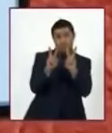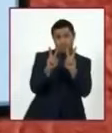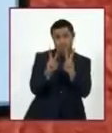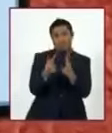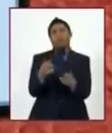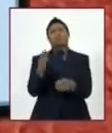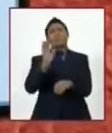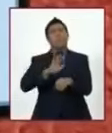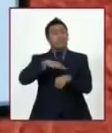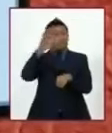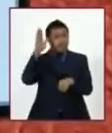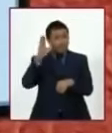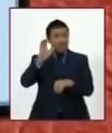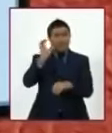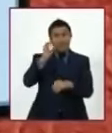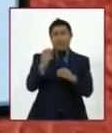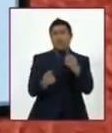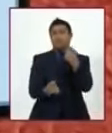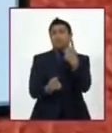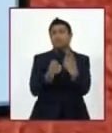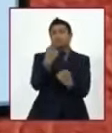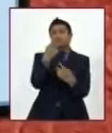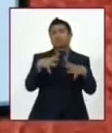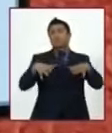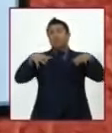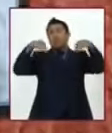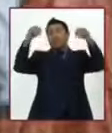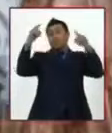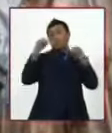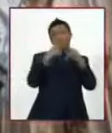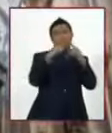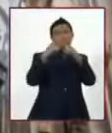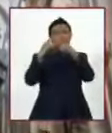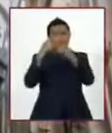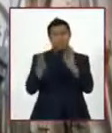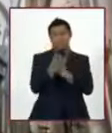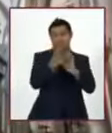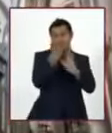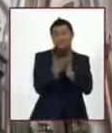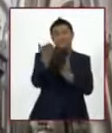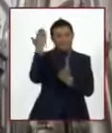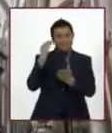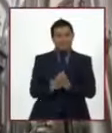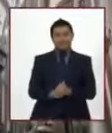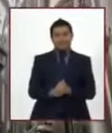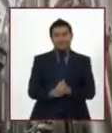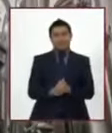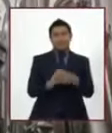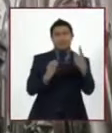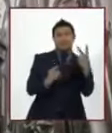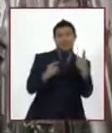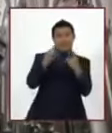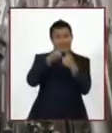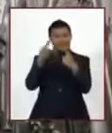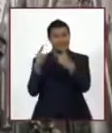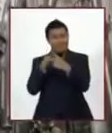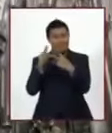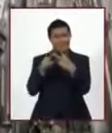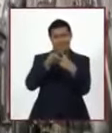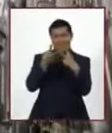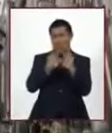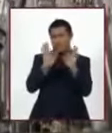principalmente en las primeras catedrales que se construyeron. Tanto el plateresco como el manierismo fueron los